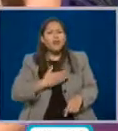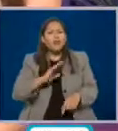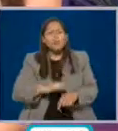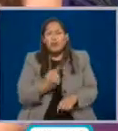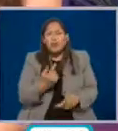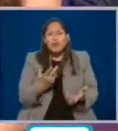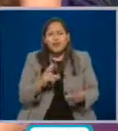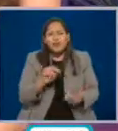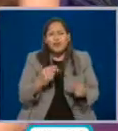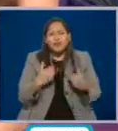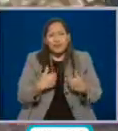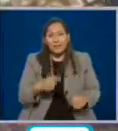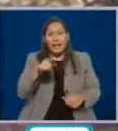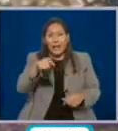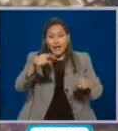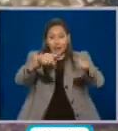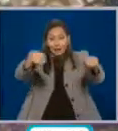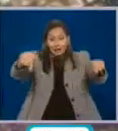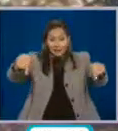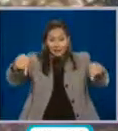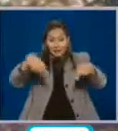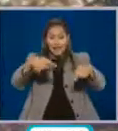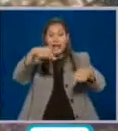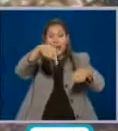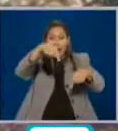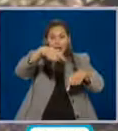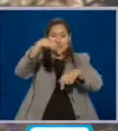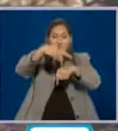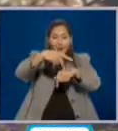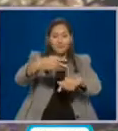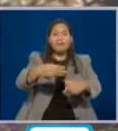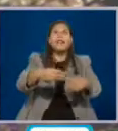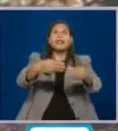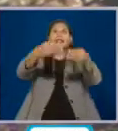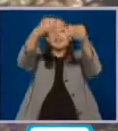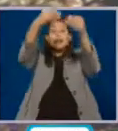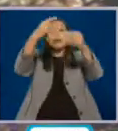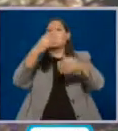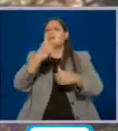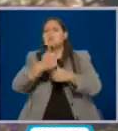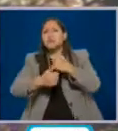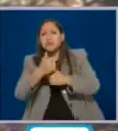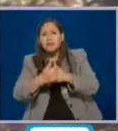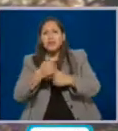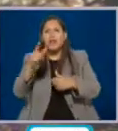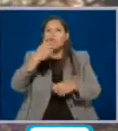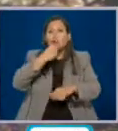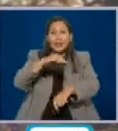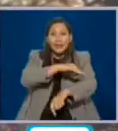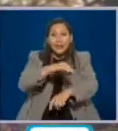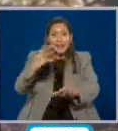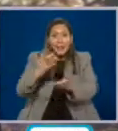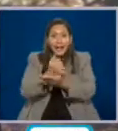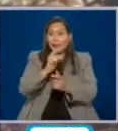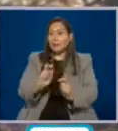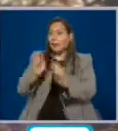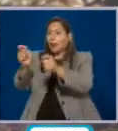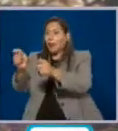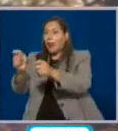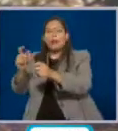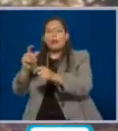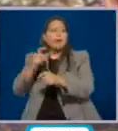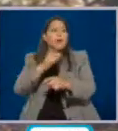por qué le decimos Zócalo. Iban a poner la columna ahí y entonces, bueno, hacen un concurso, gana un arquitecto, se lo encargan a